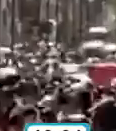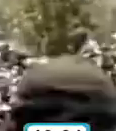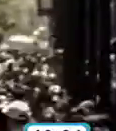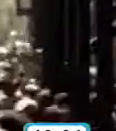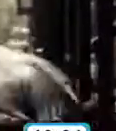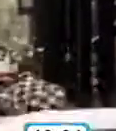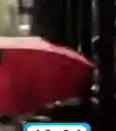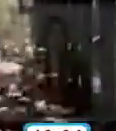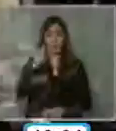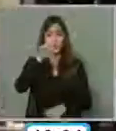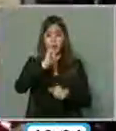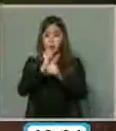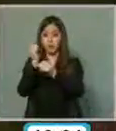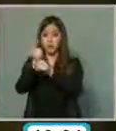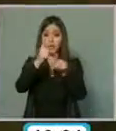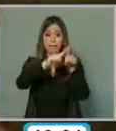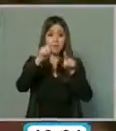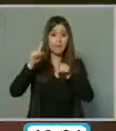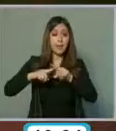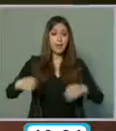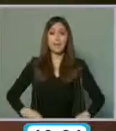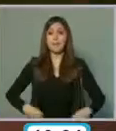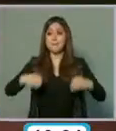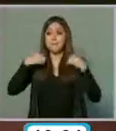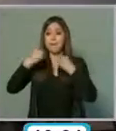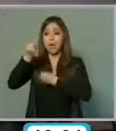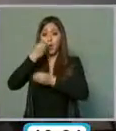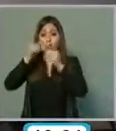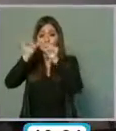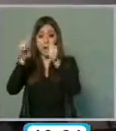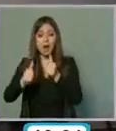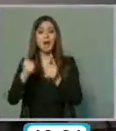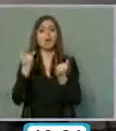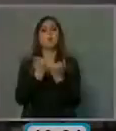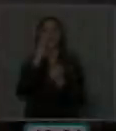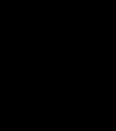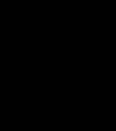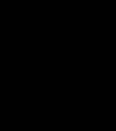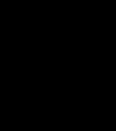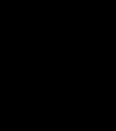Descubre las maravillas de la vida, el arte y la gastronomía sin salir de tu ciudad.